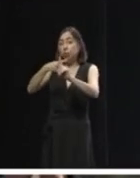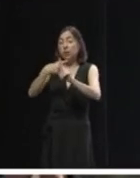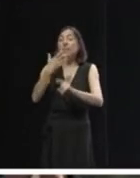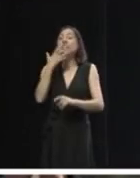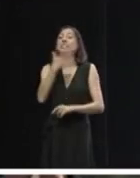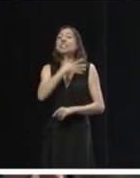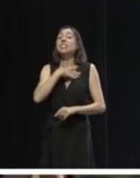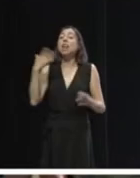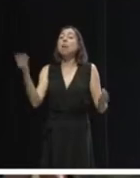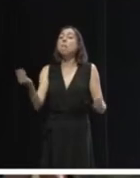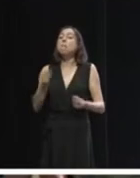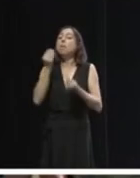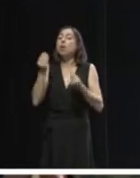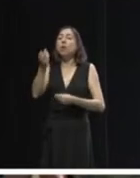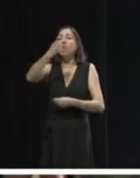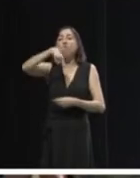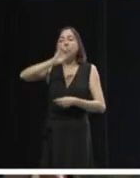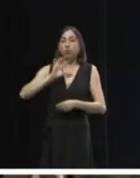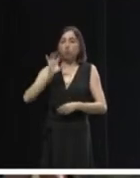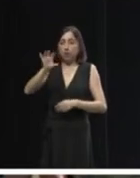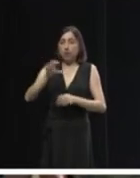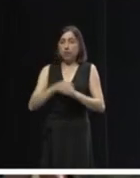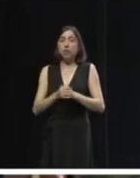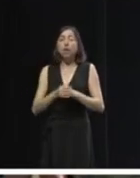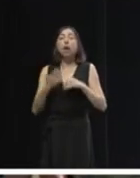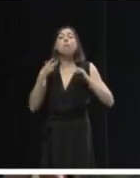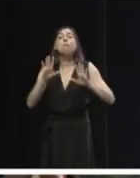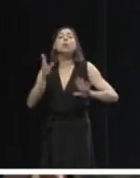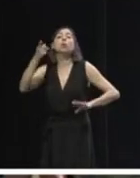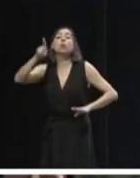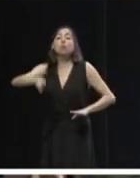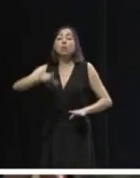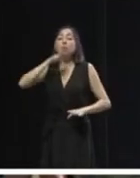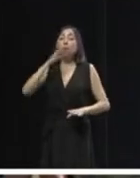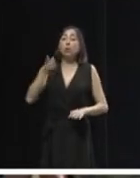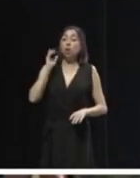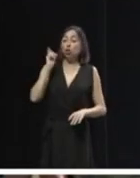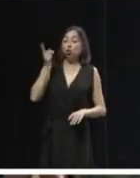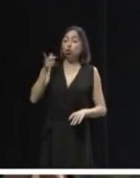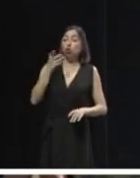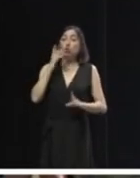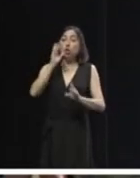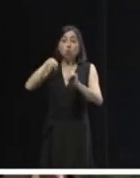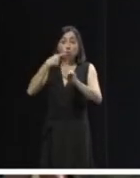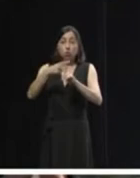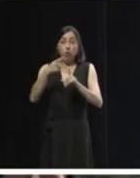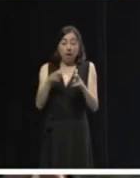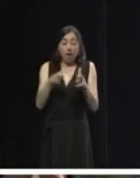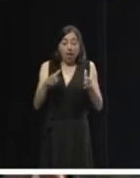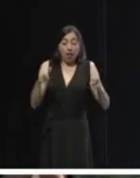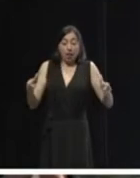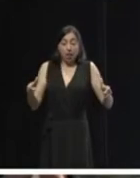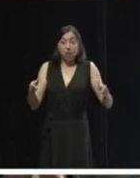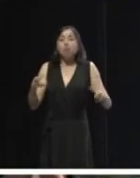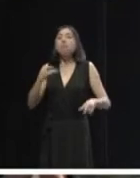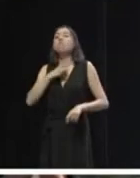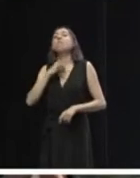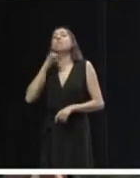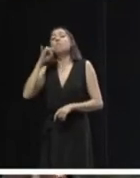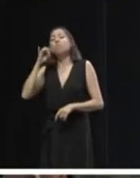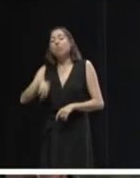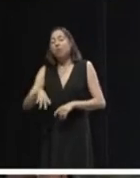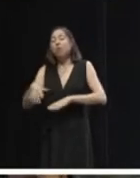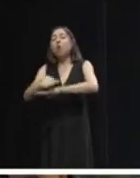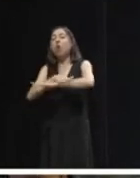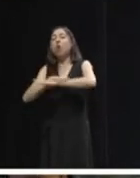mejorar vuestro país. Pero también porque solo si tenemos un Sumar muy grande podemos tener